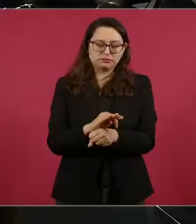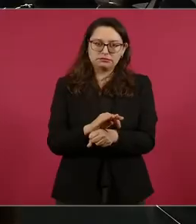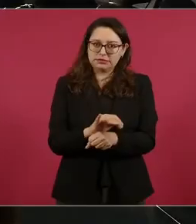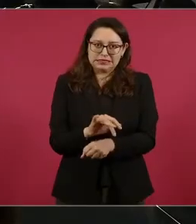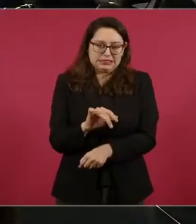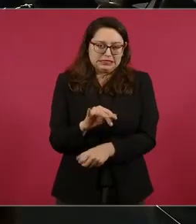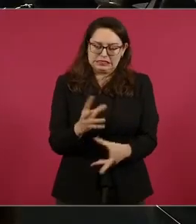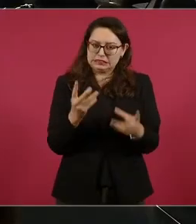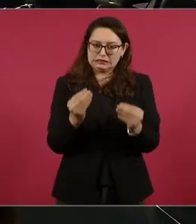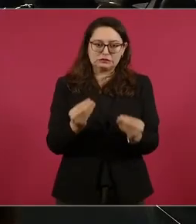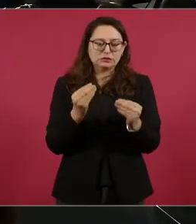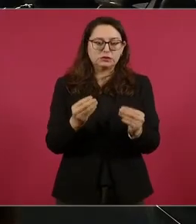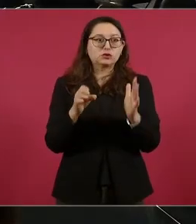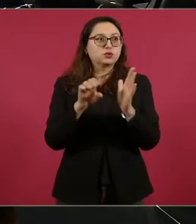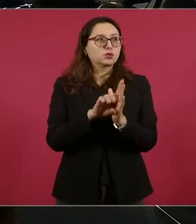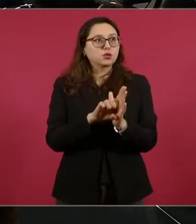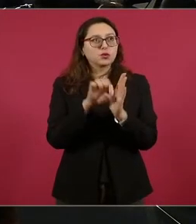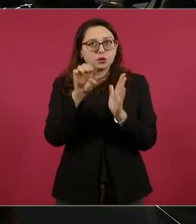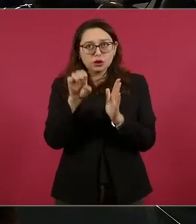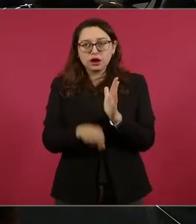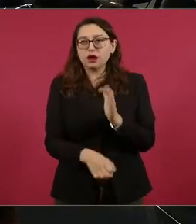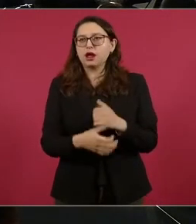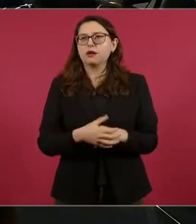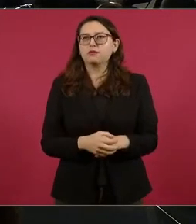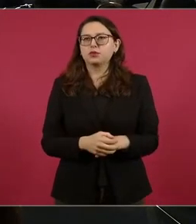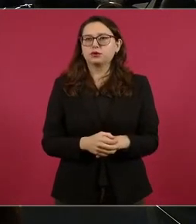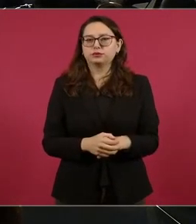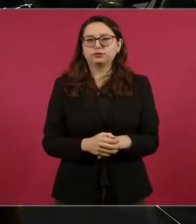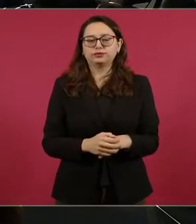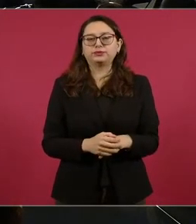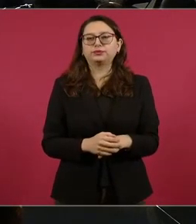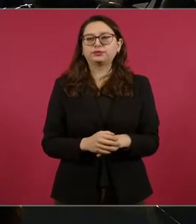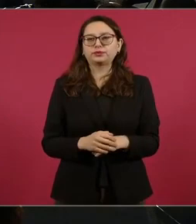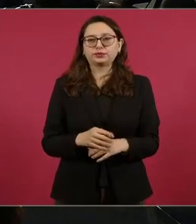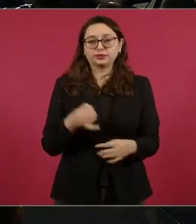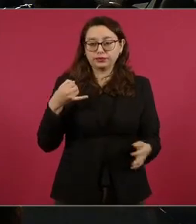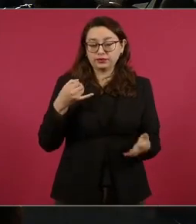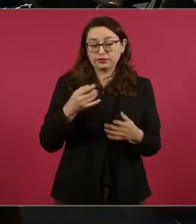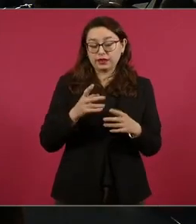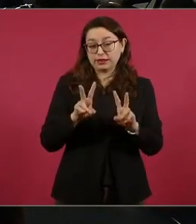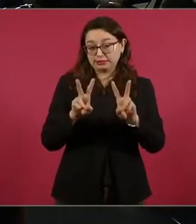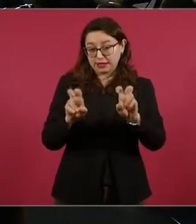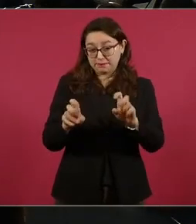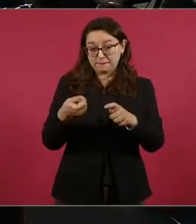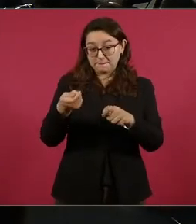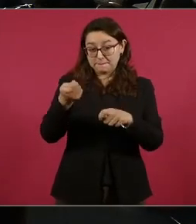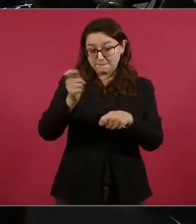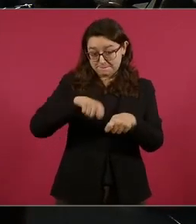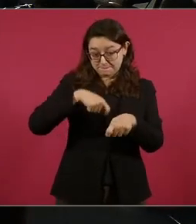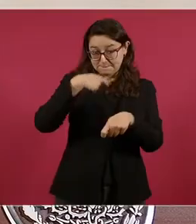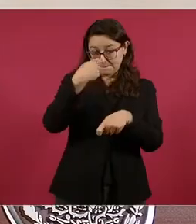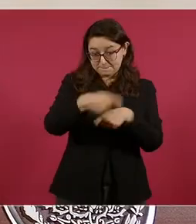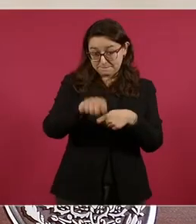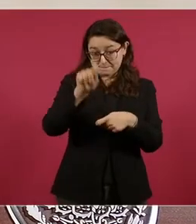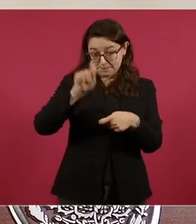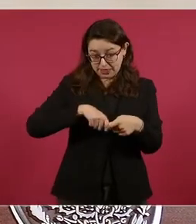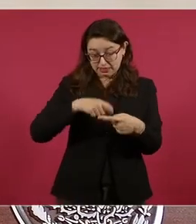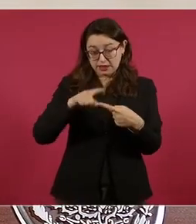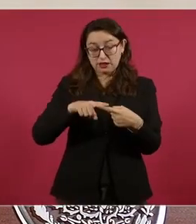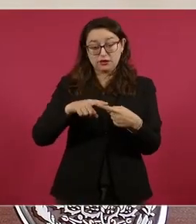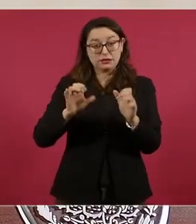se se protegió a los productores de plátano de Chiapas